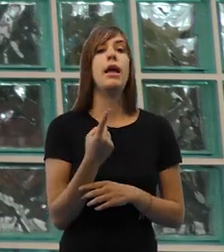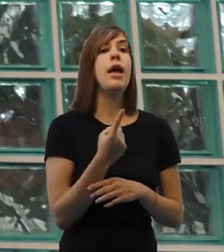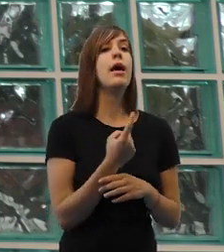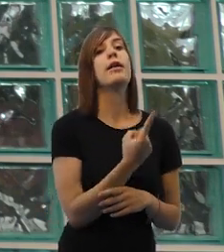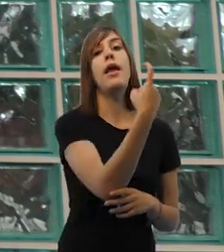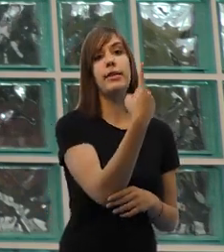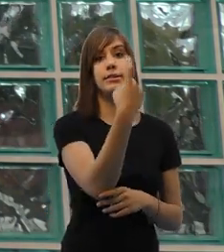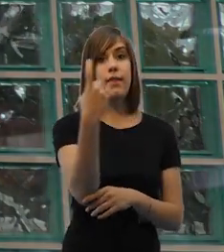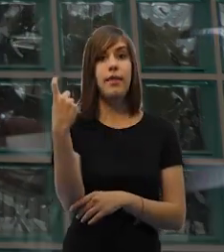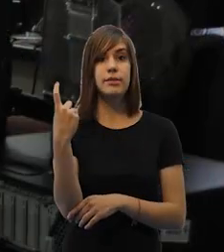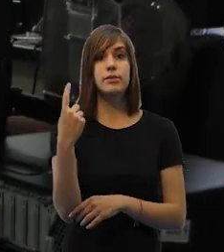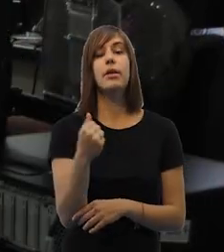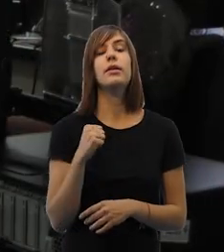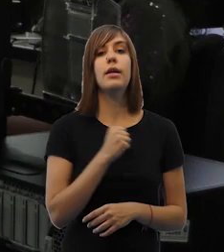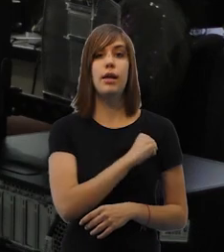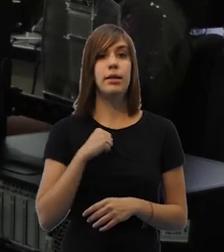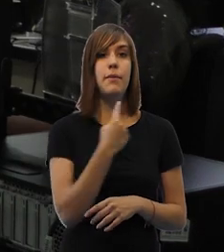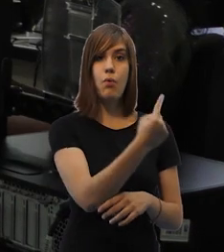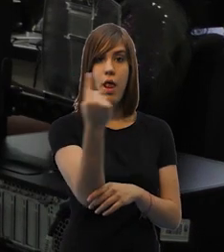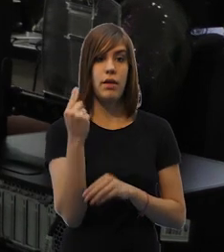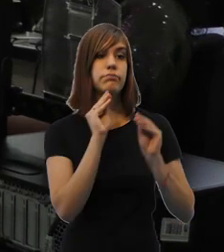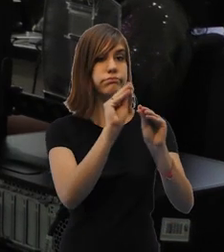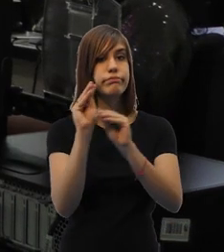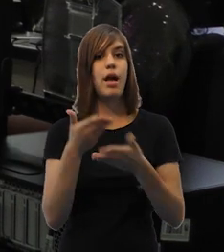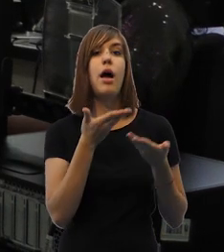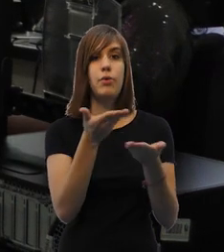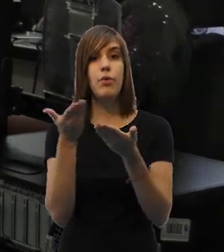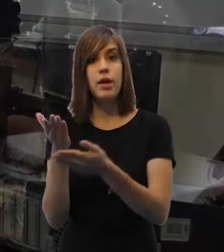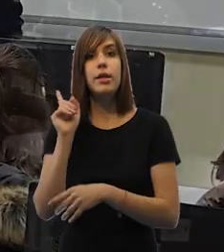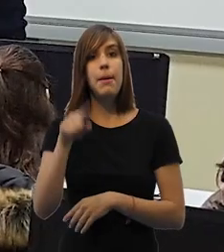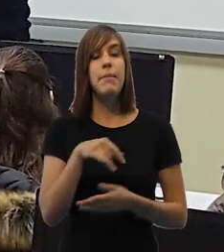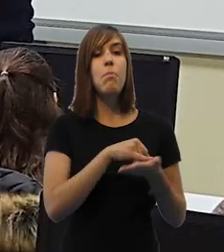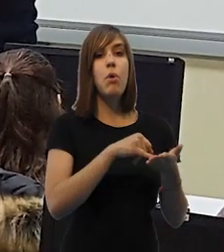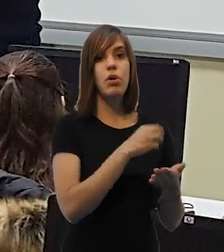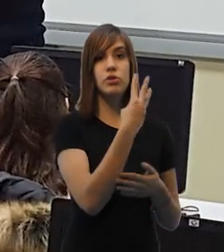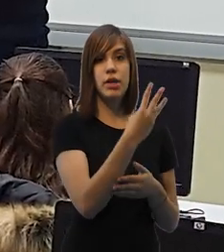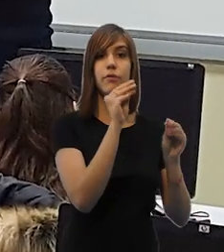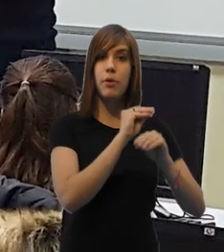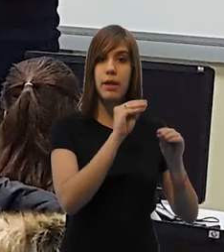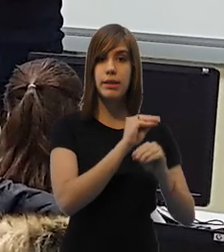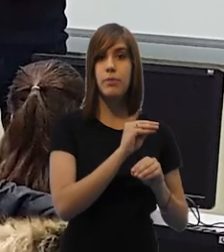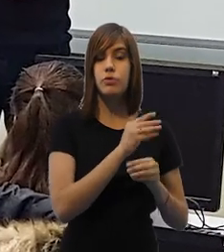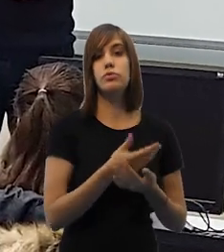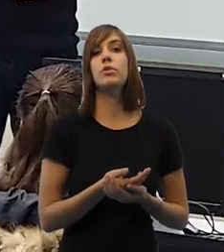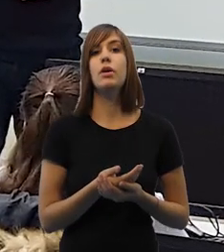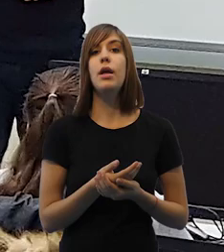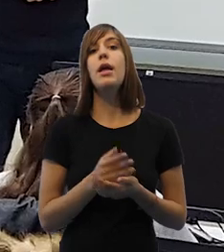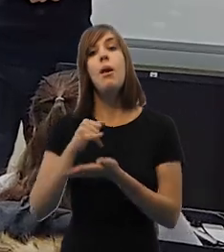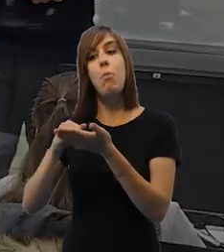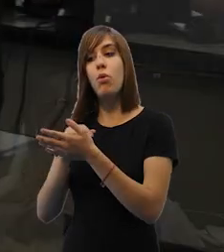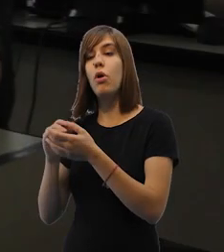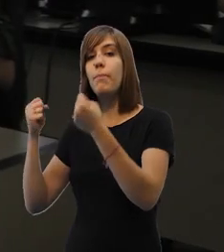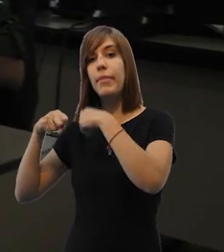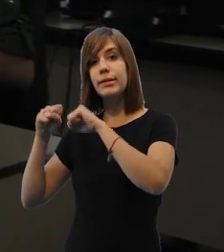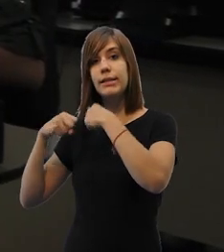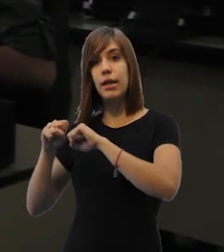las necesidades individuales. Además de los tres módulos formativos y el módulo de